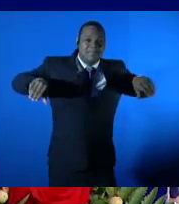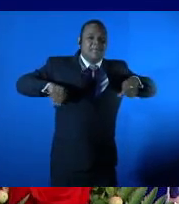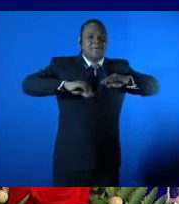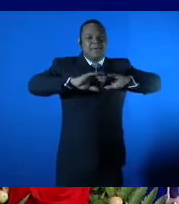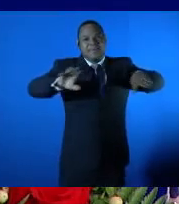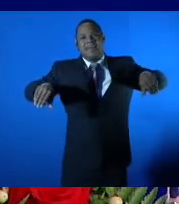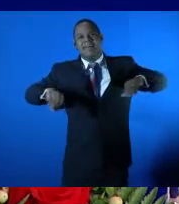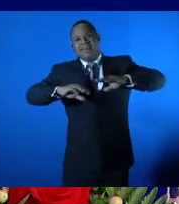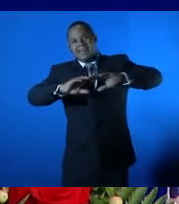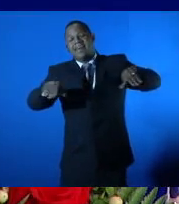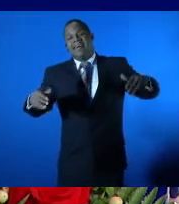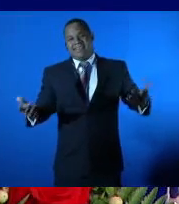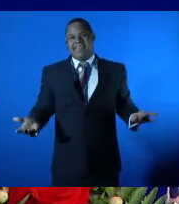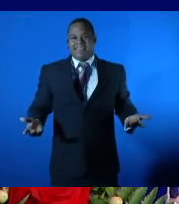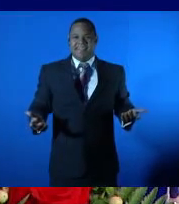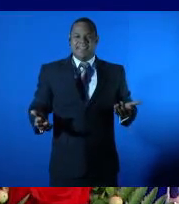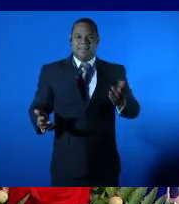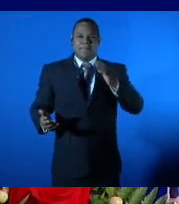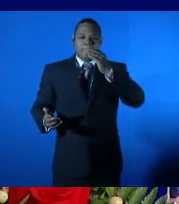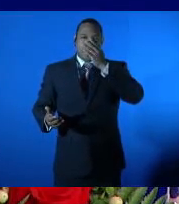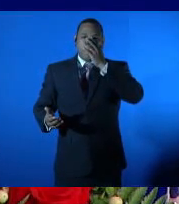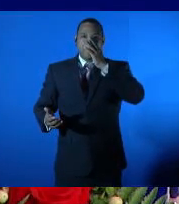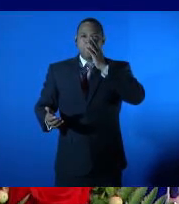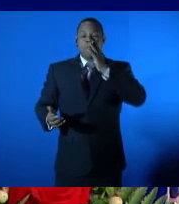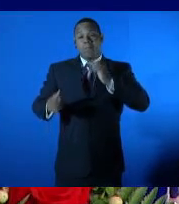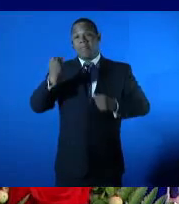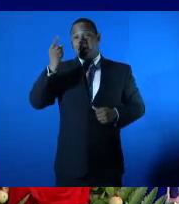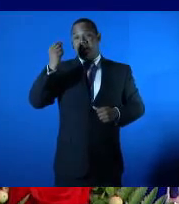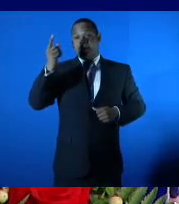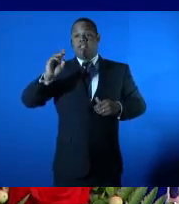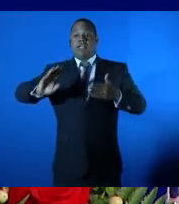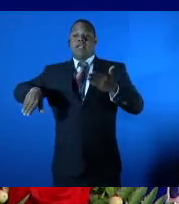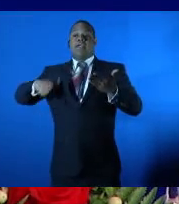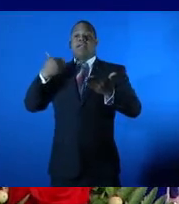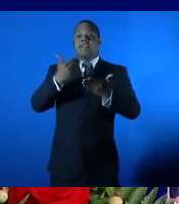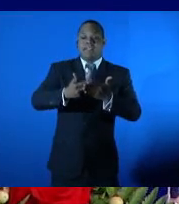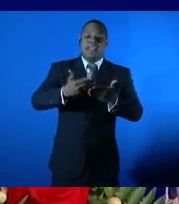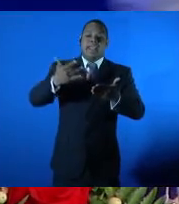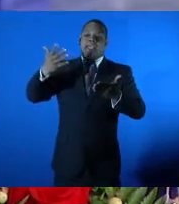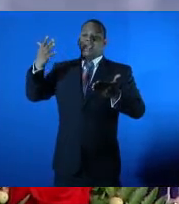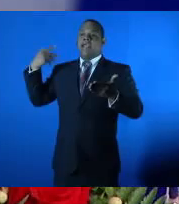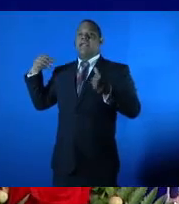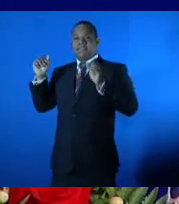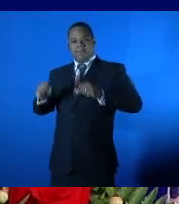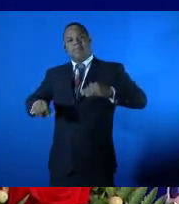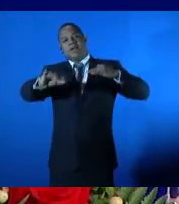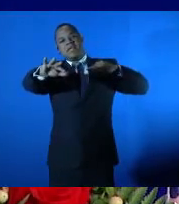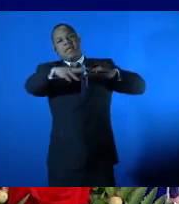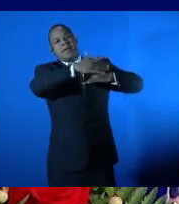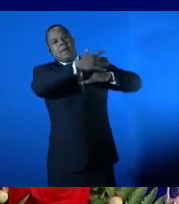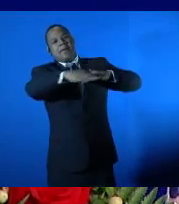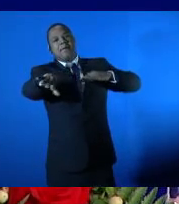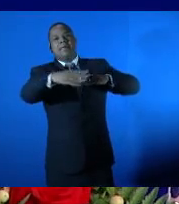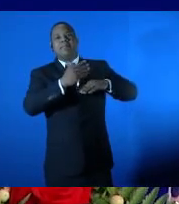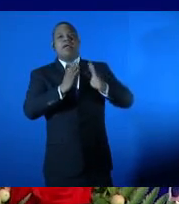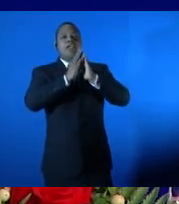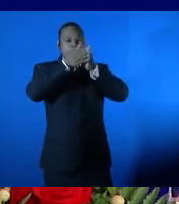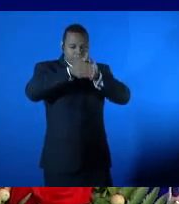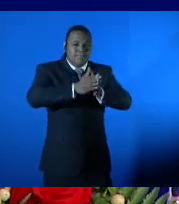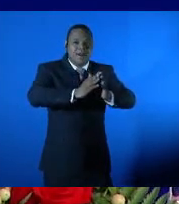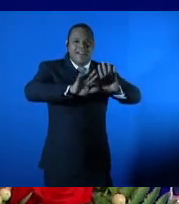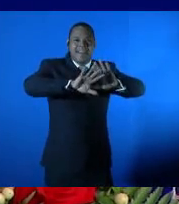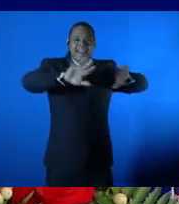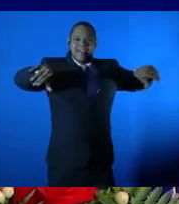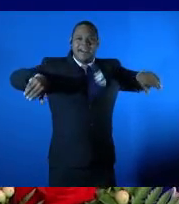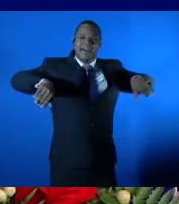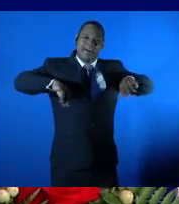tuve el buen sentido de llegar con cierta anticipación para poder disfrutar un poco esta área especial